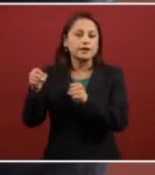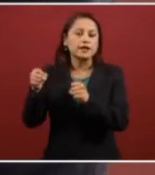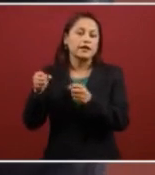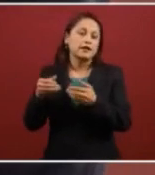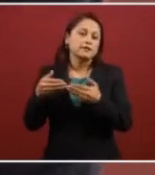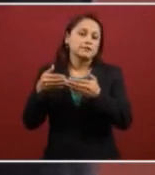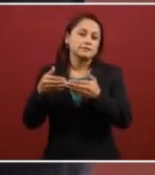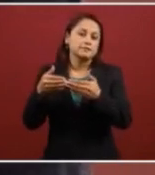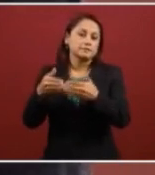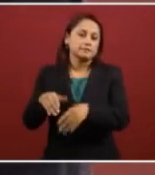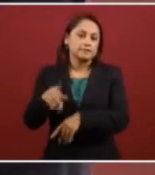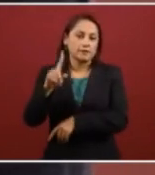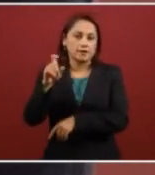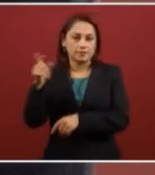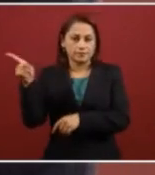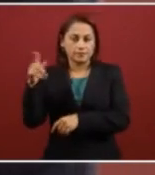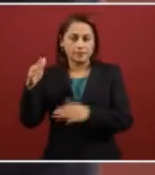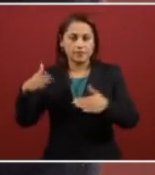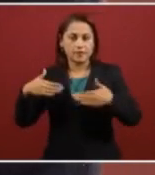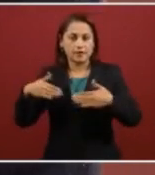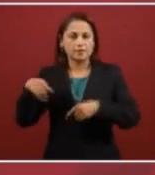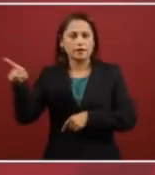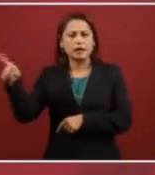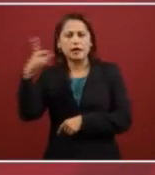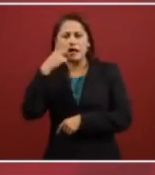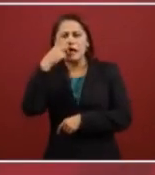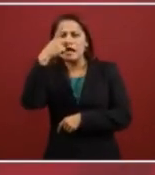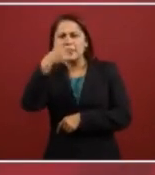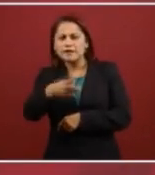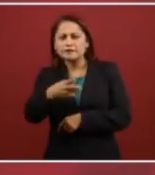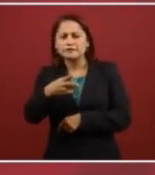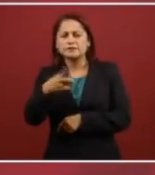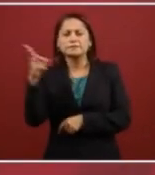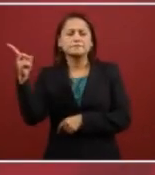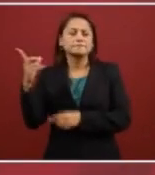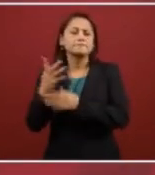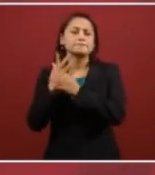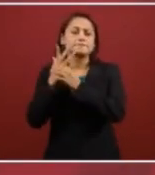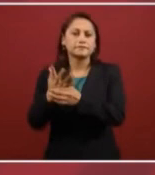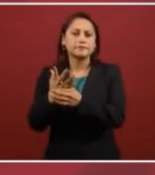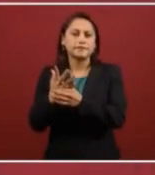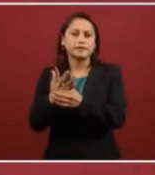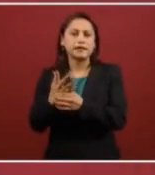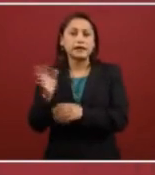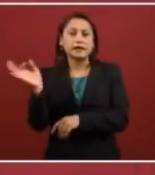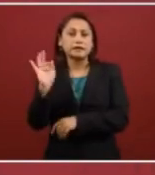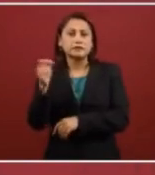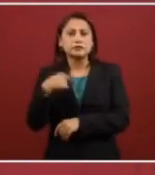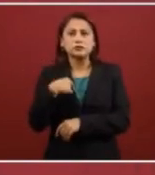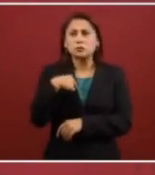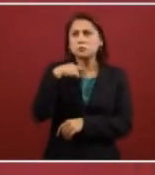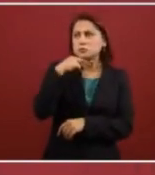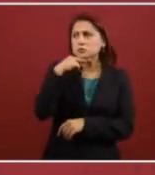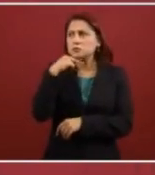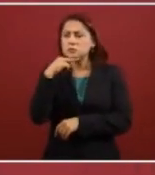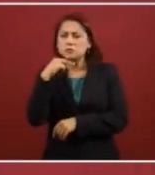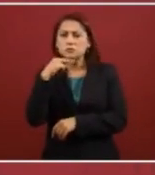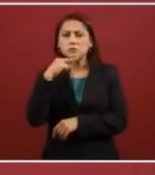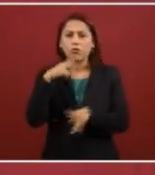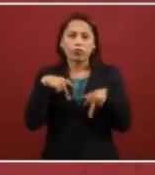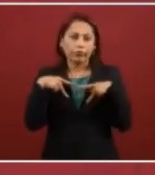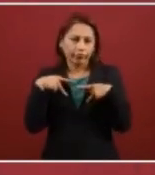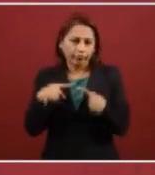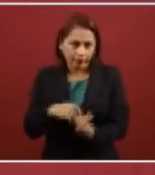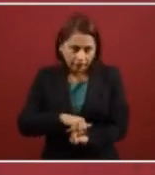Decía, he used to el say, que se aflige, that se afloja. Gets, what is it,